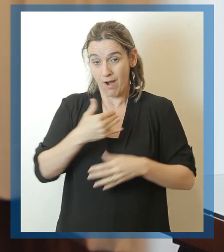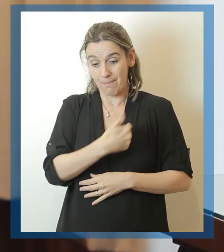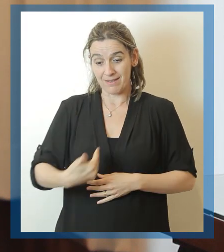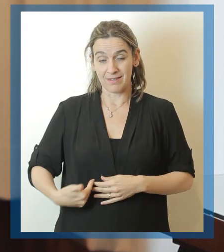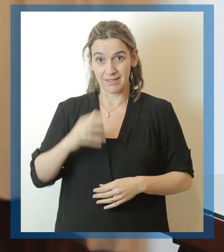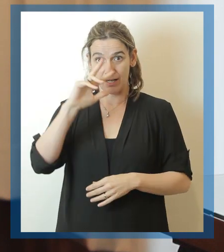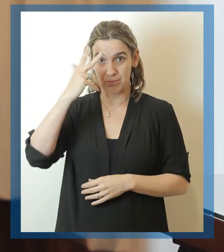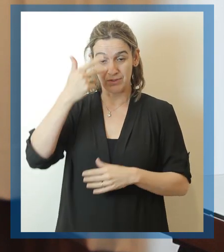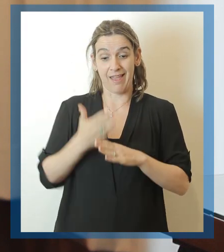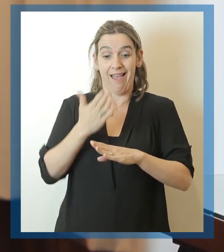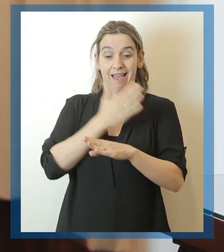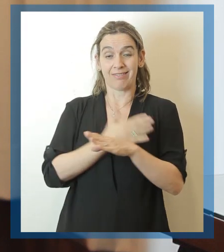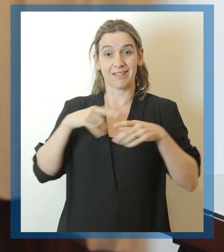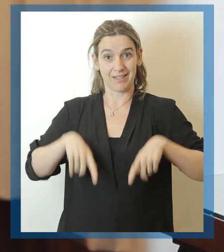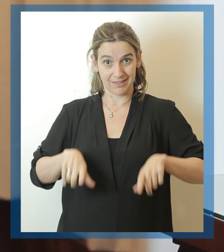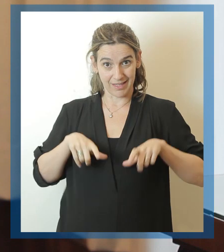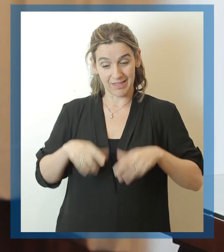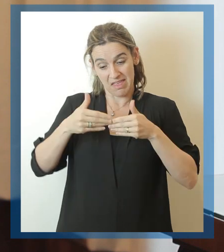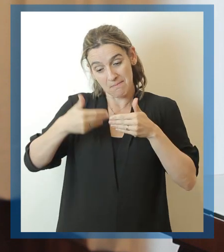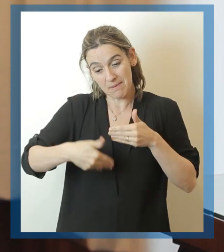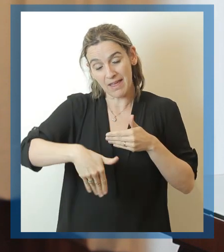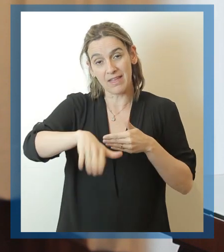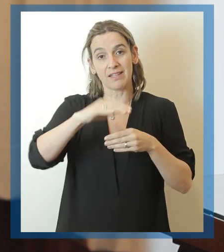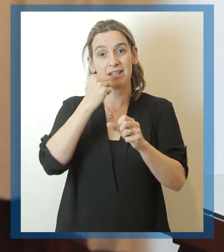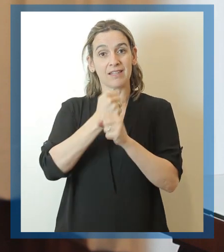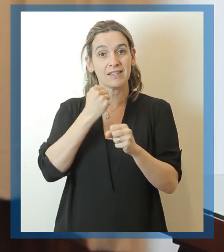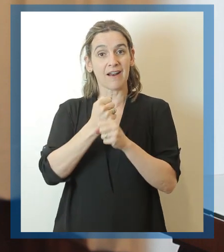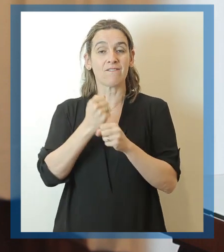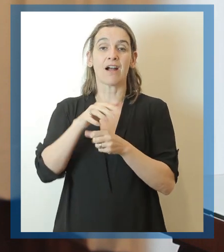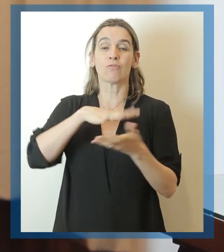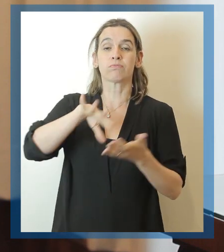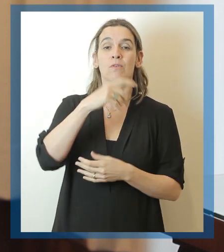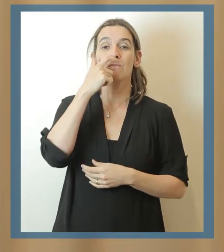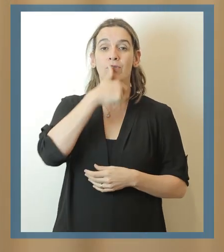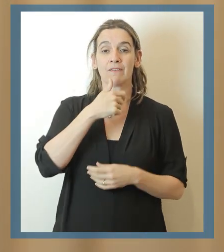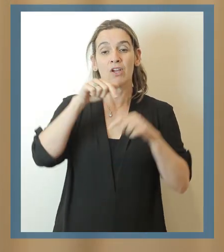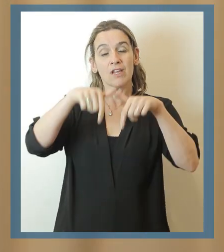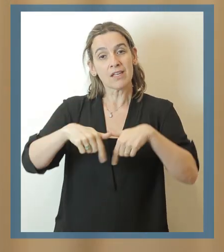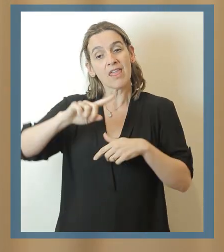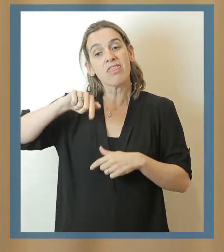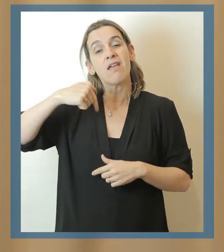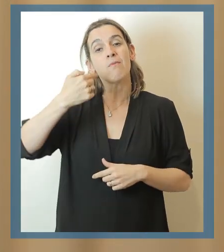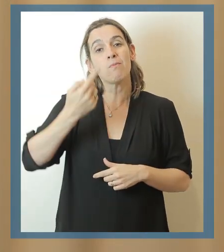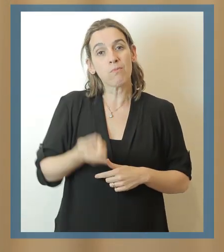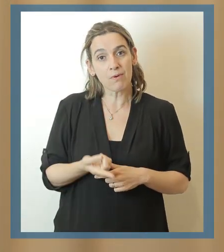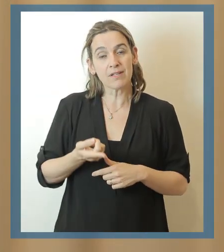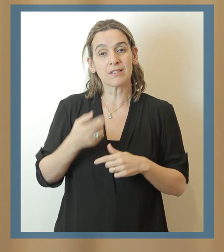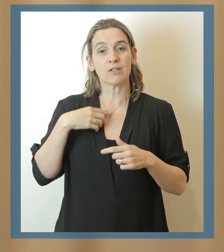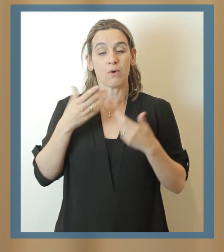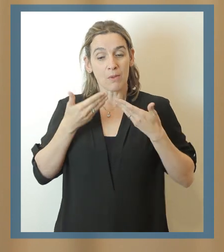cuando el actual presidente de la República era intendente, de ahí para adelante, trabajó por Montevideo. Y luego,